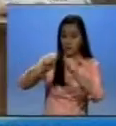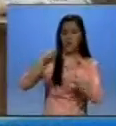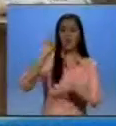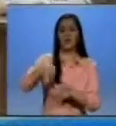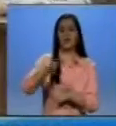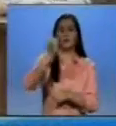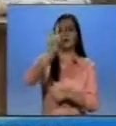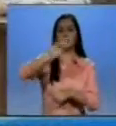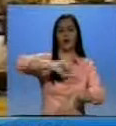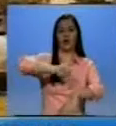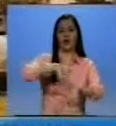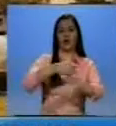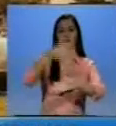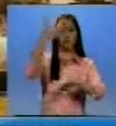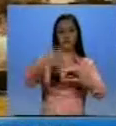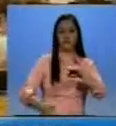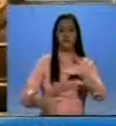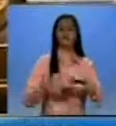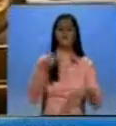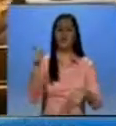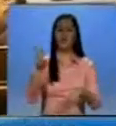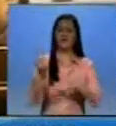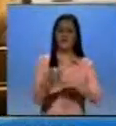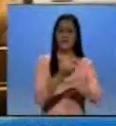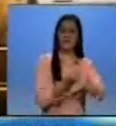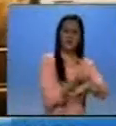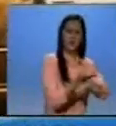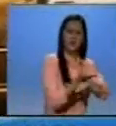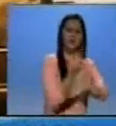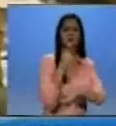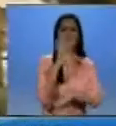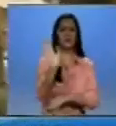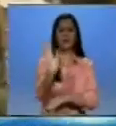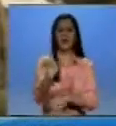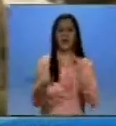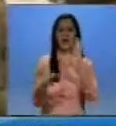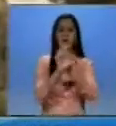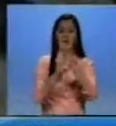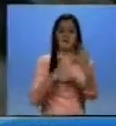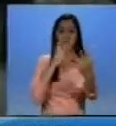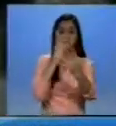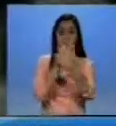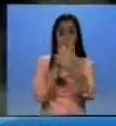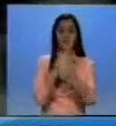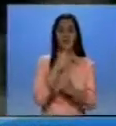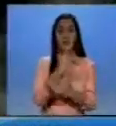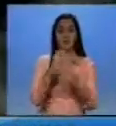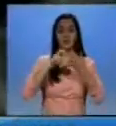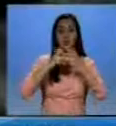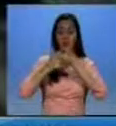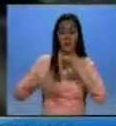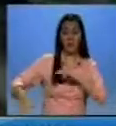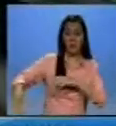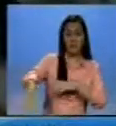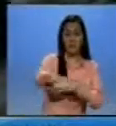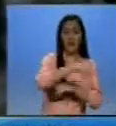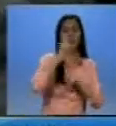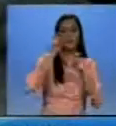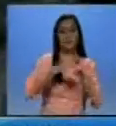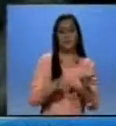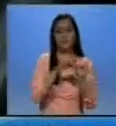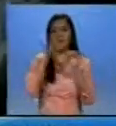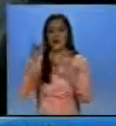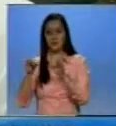el fiscal general sugirió a la Asamblea reformar el COIP para que los delitos cometidos en el mar tengan más tiempo para